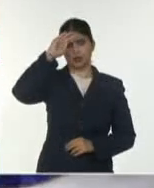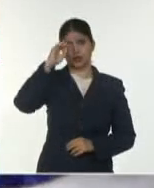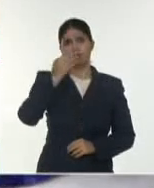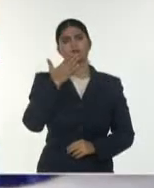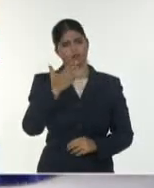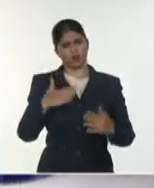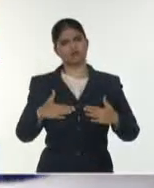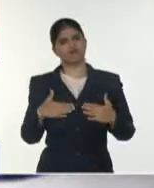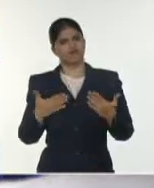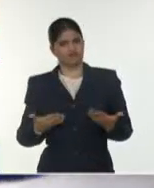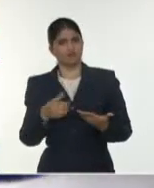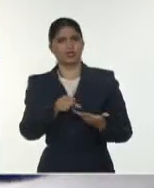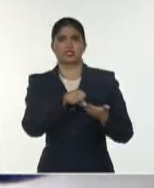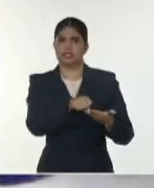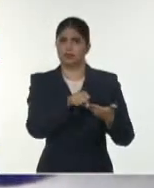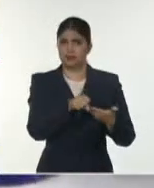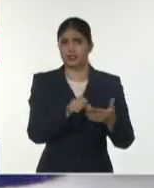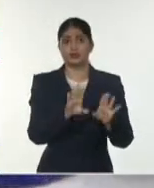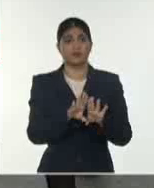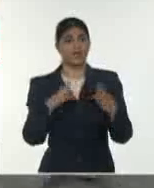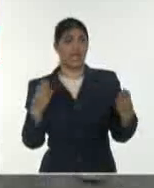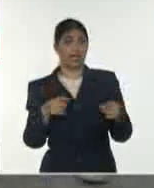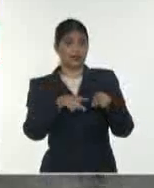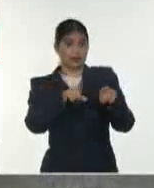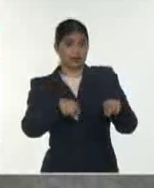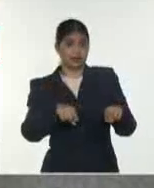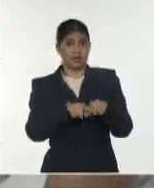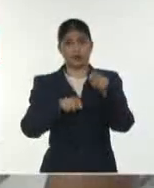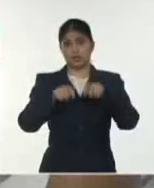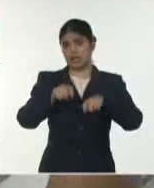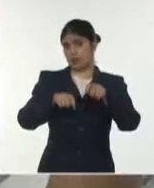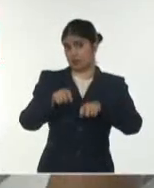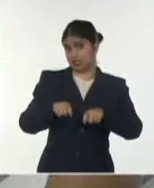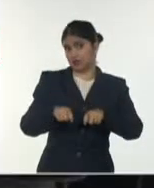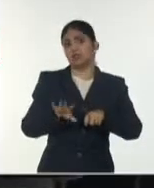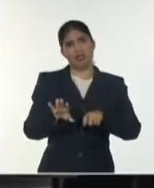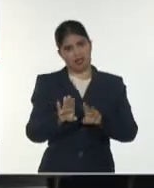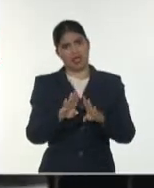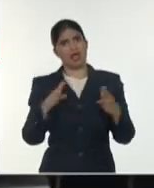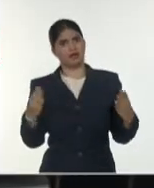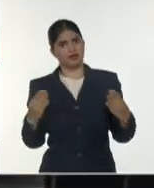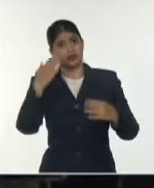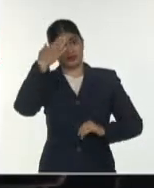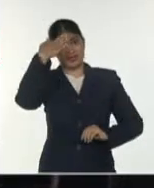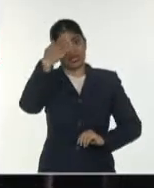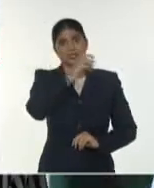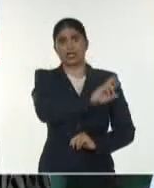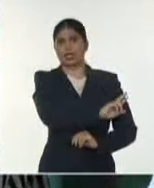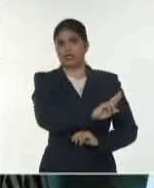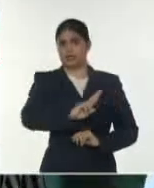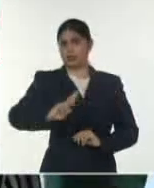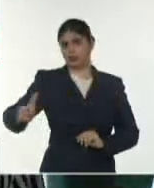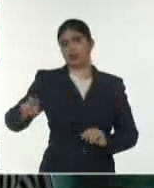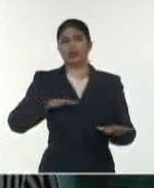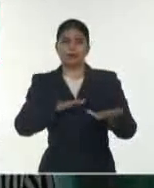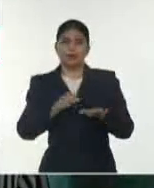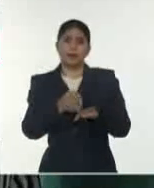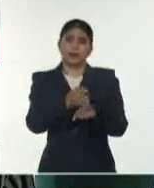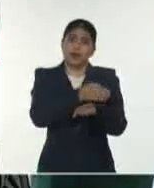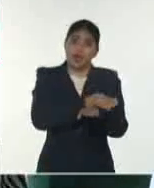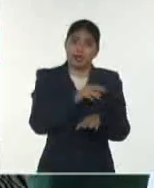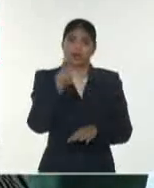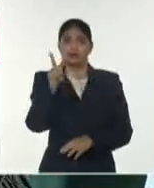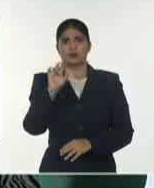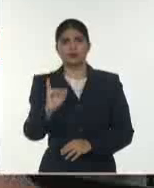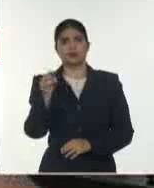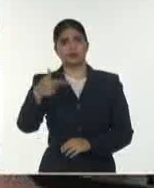de la reapertura del Salón de Operaciones tras una reparación capital es una de las obras en saludo a los hechos históricos del 26 de